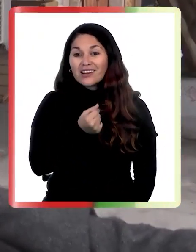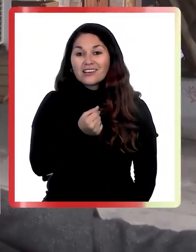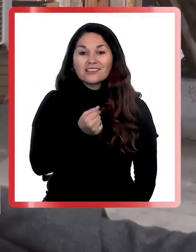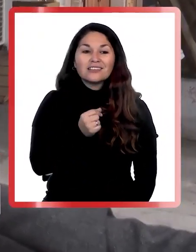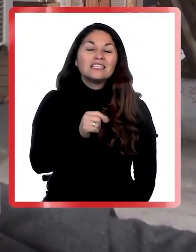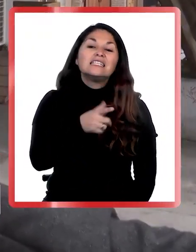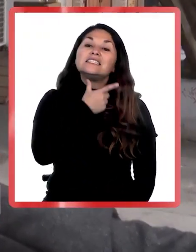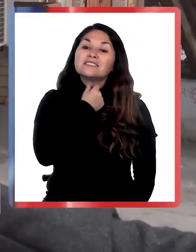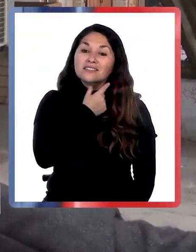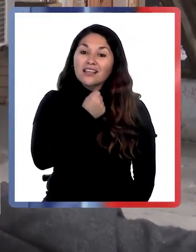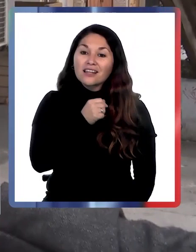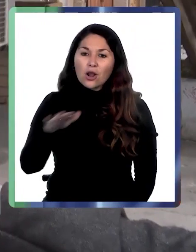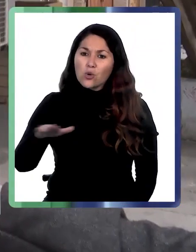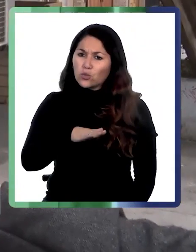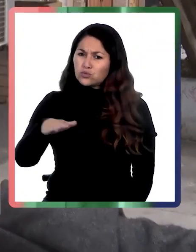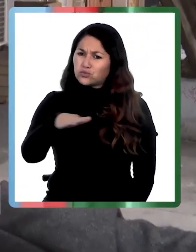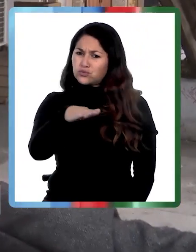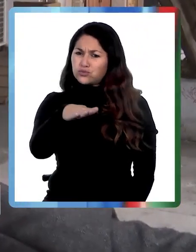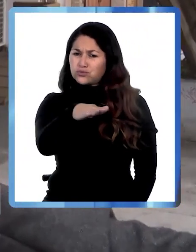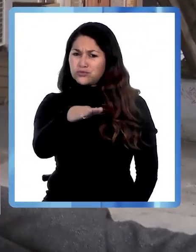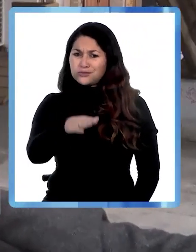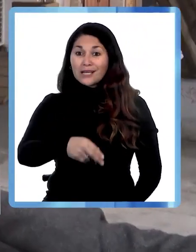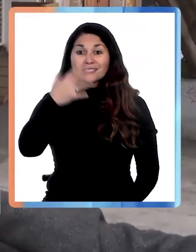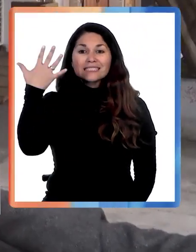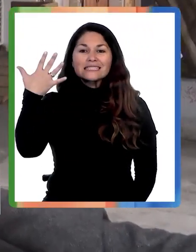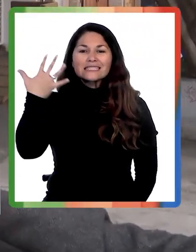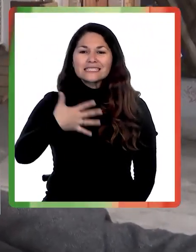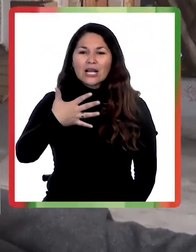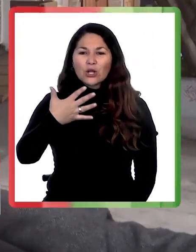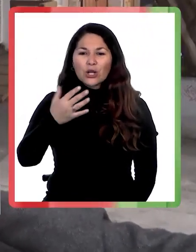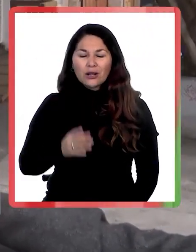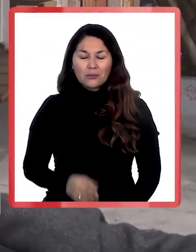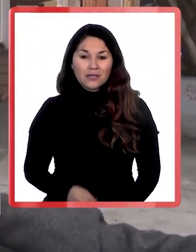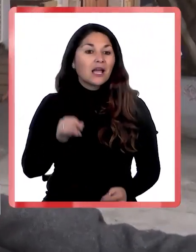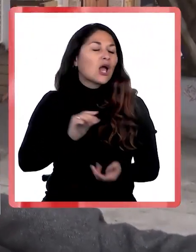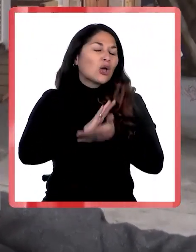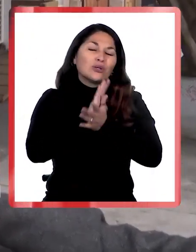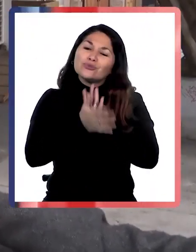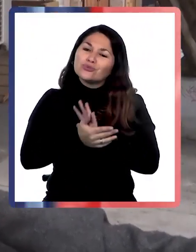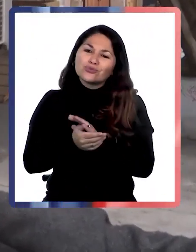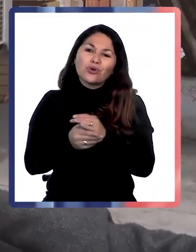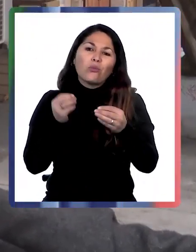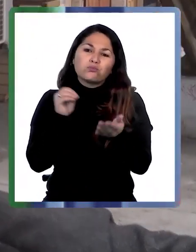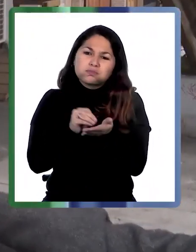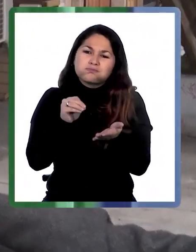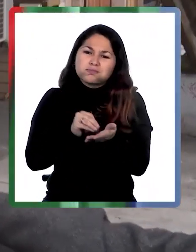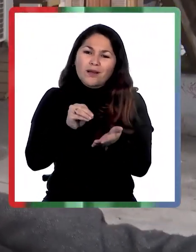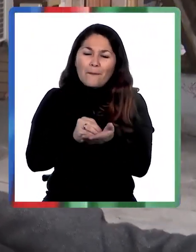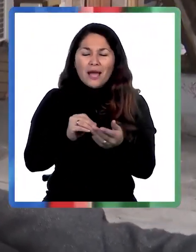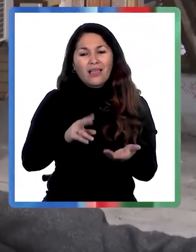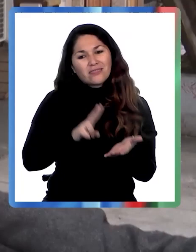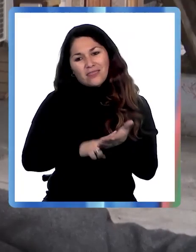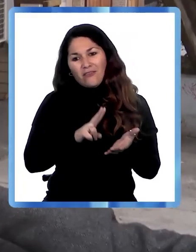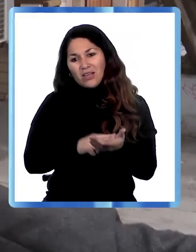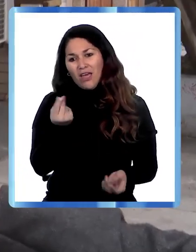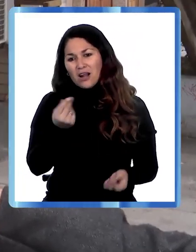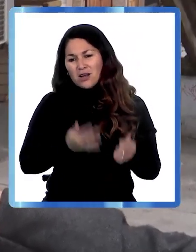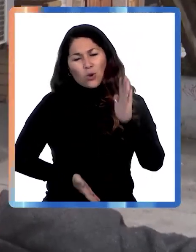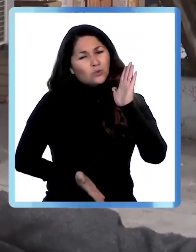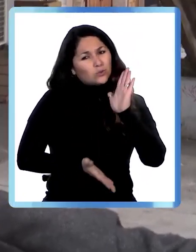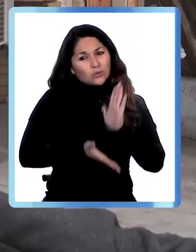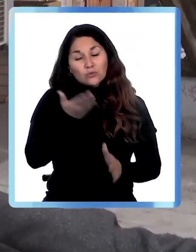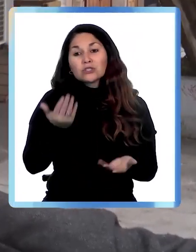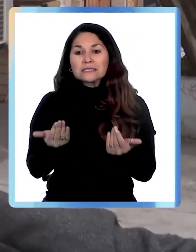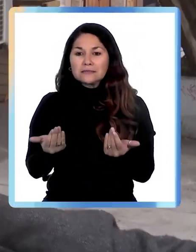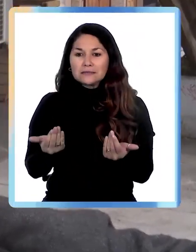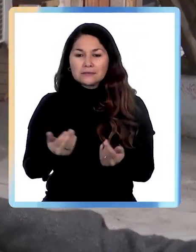tíos le van a cobrar 5000 pes por la vuelta más que nada todo ese dinero va a ser recaudado para ir sumando porque la verdad es mucho dinero el que tenemos que recaudar